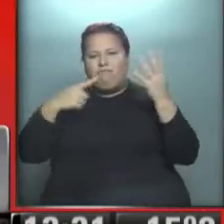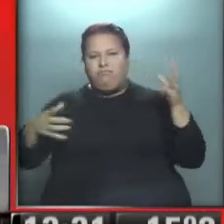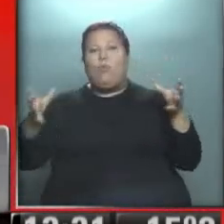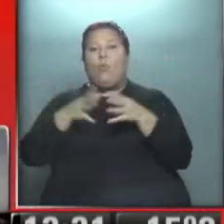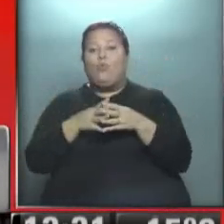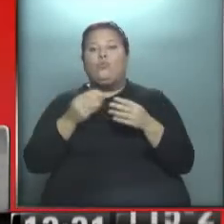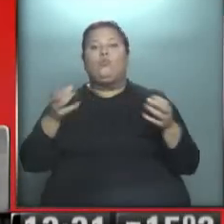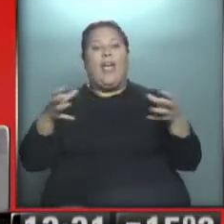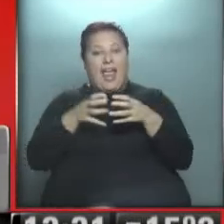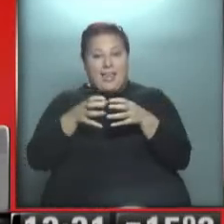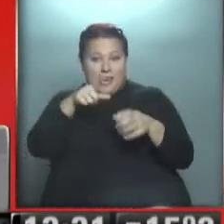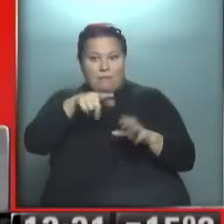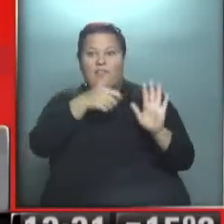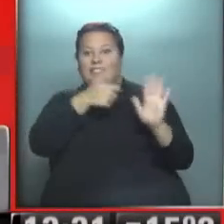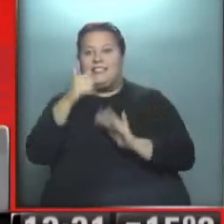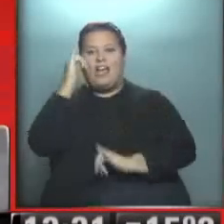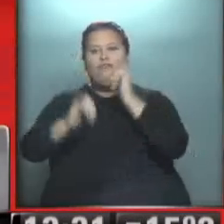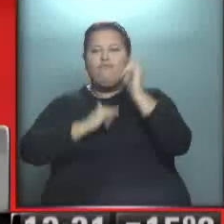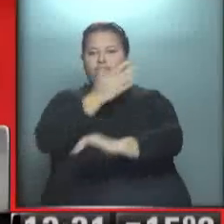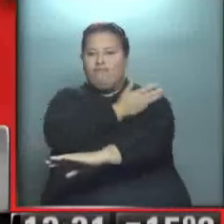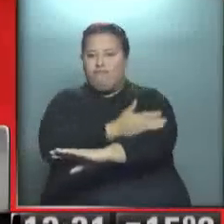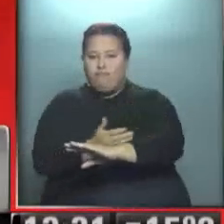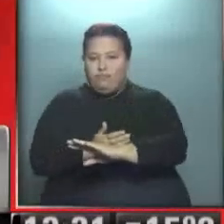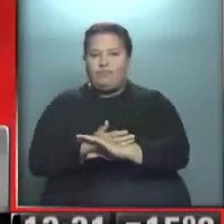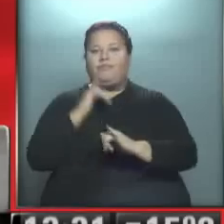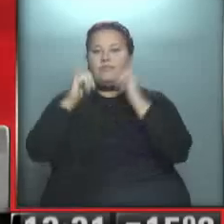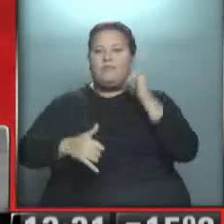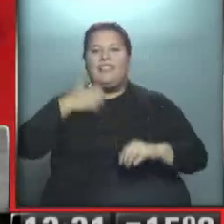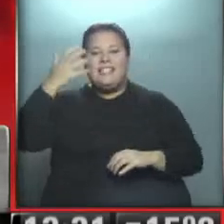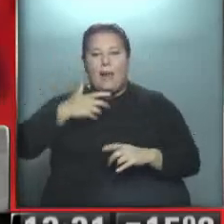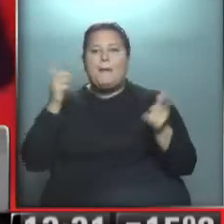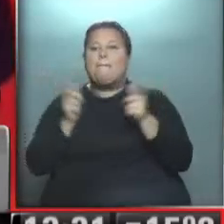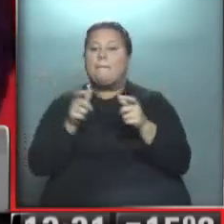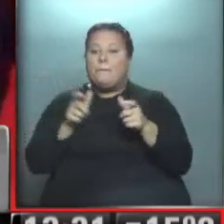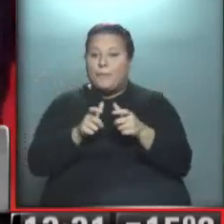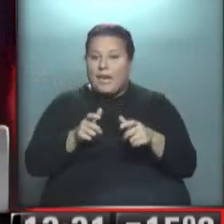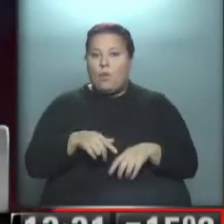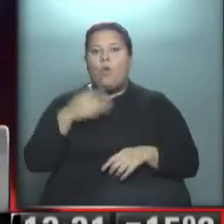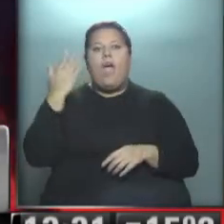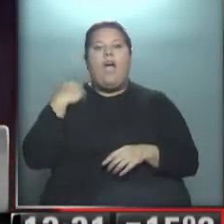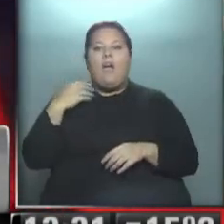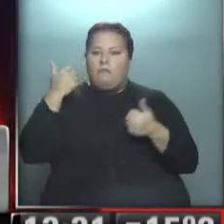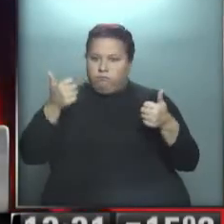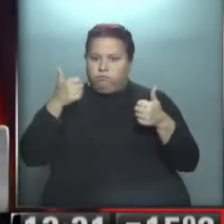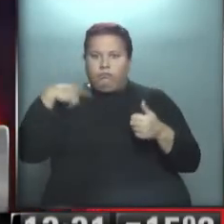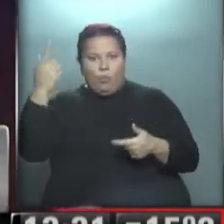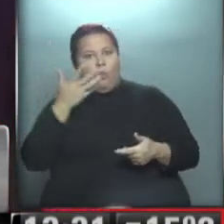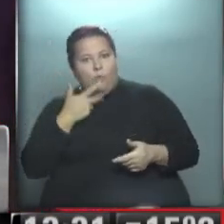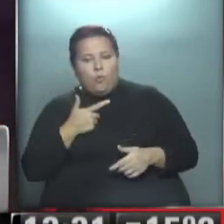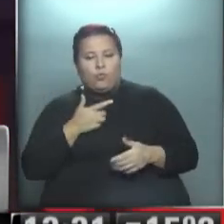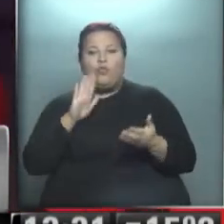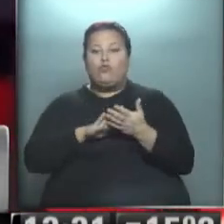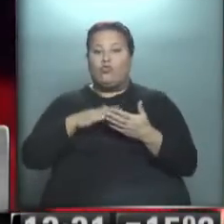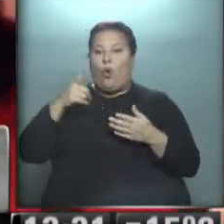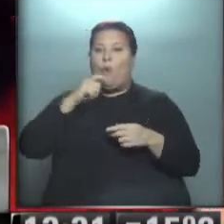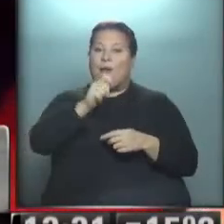acompañando parte del equipo de estos 6 relatos que componen Relatos Salvajes, una película que tuvo una muy buena recepción tanto en la